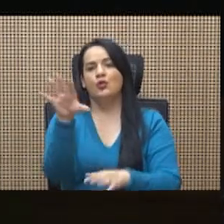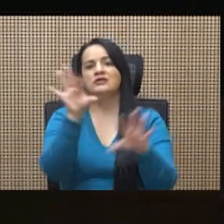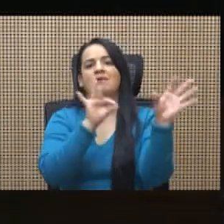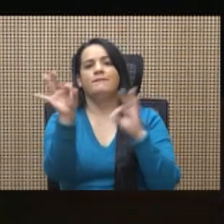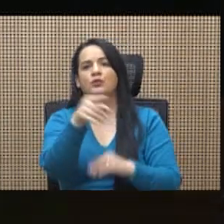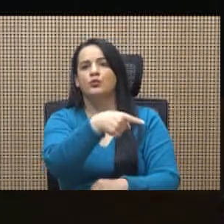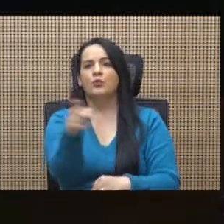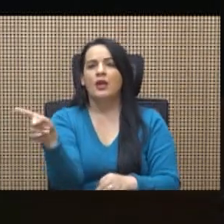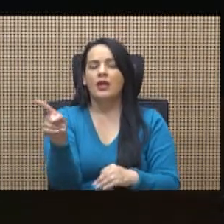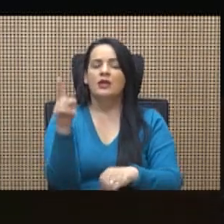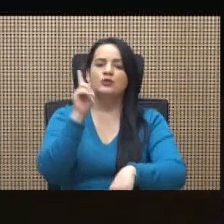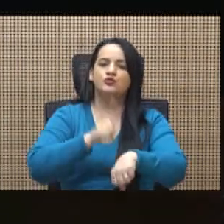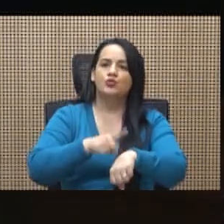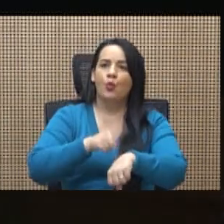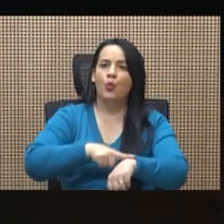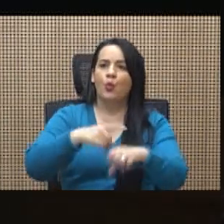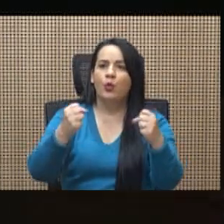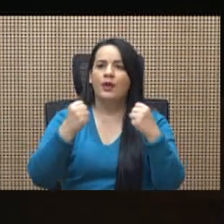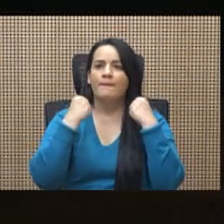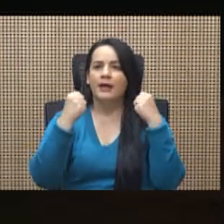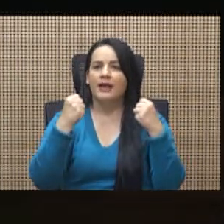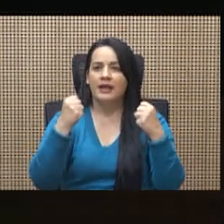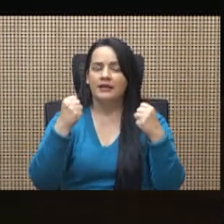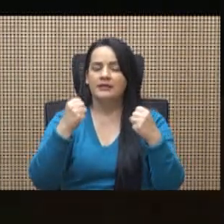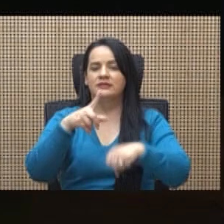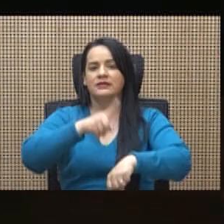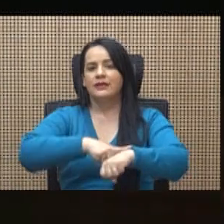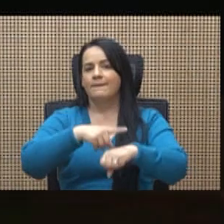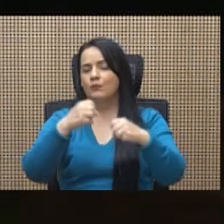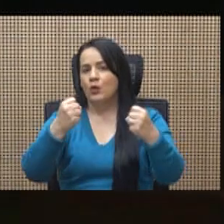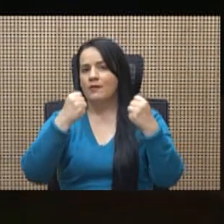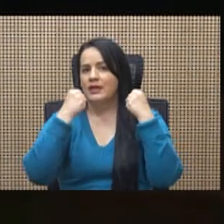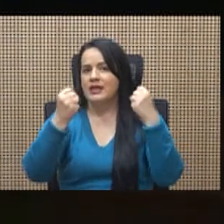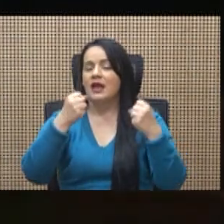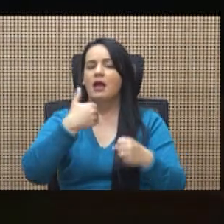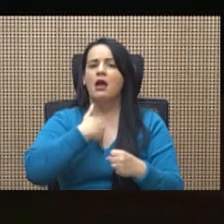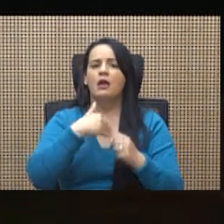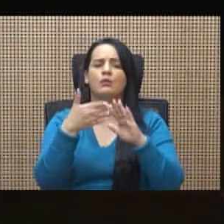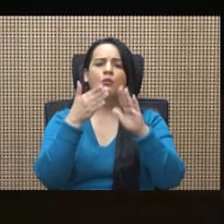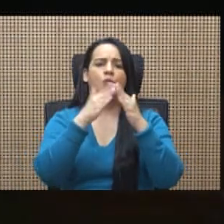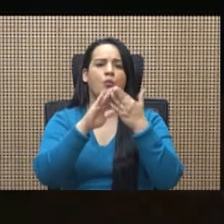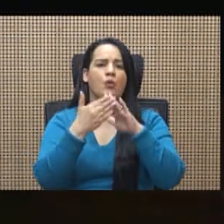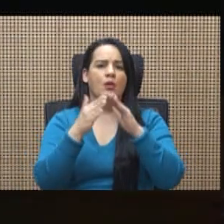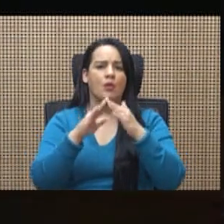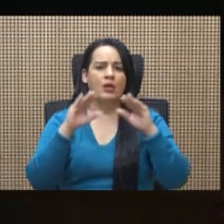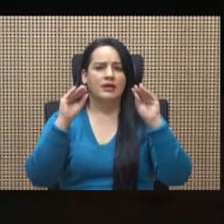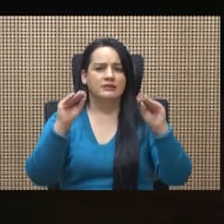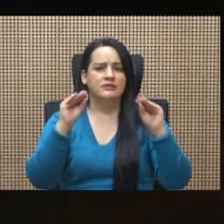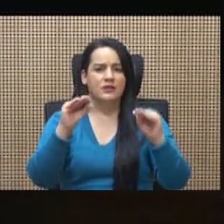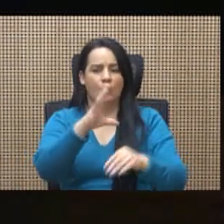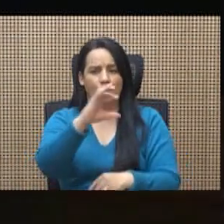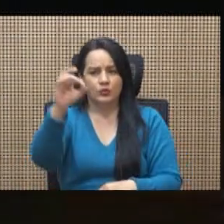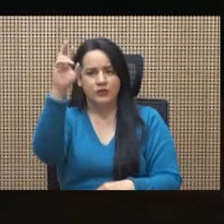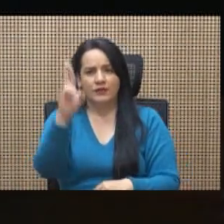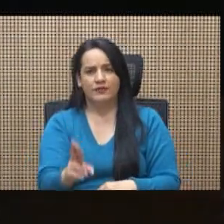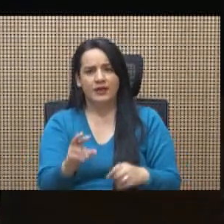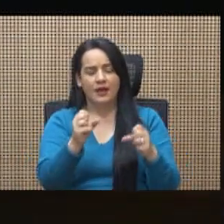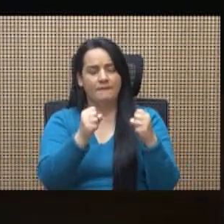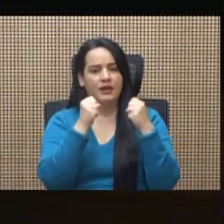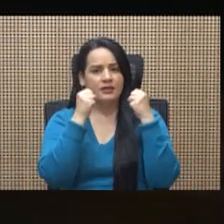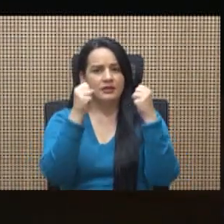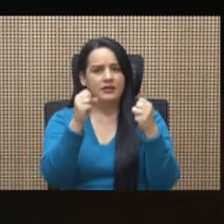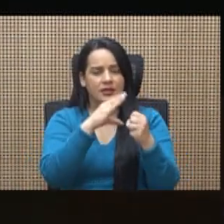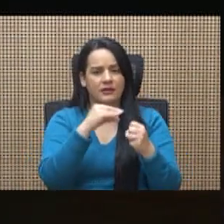de valientes es tiempo de valientes y si hay un pueblo que le ha enseñado a costa rica la valentía la